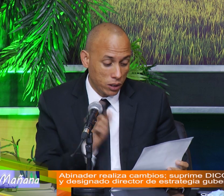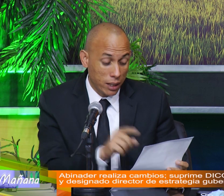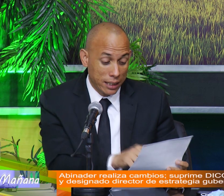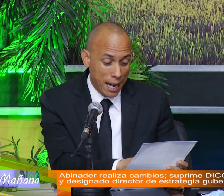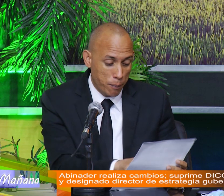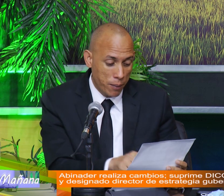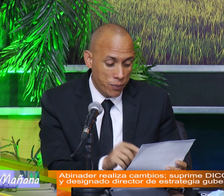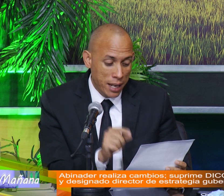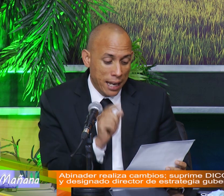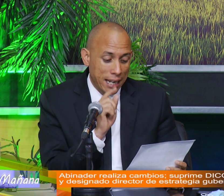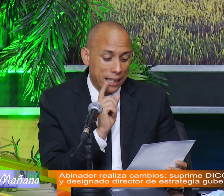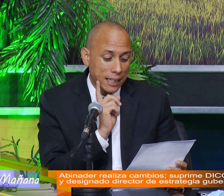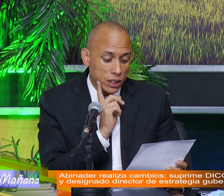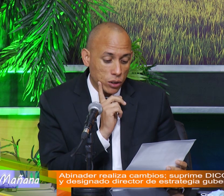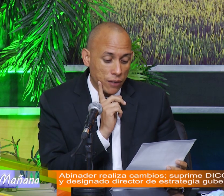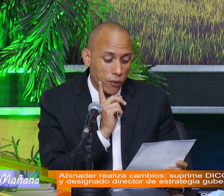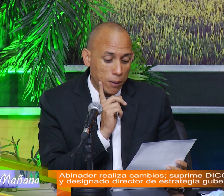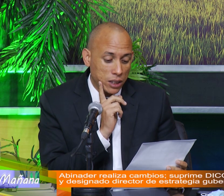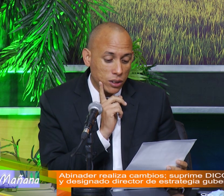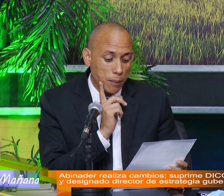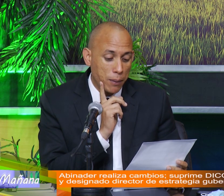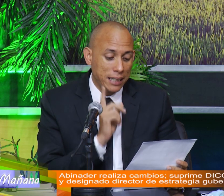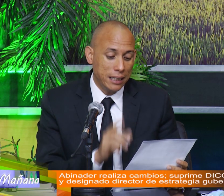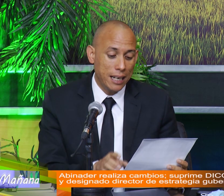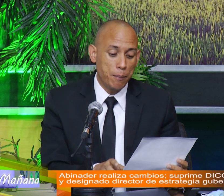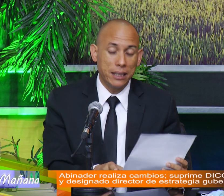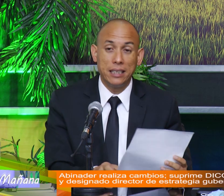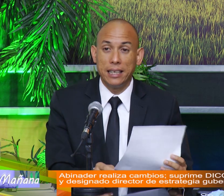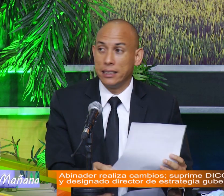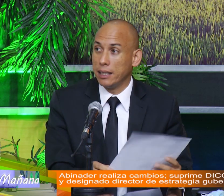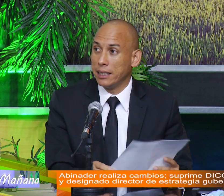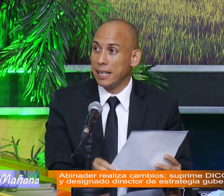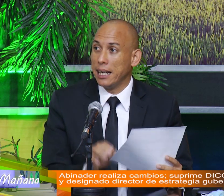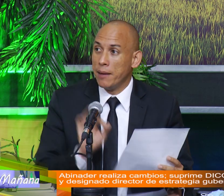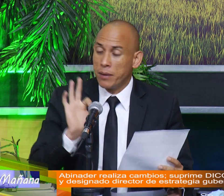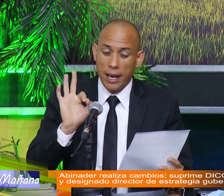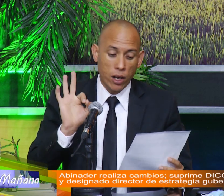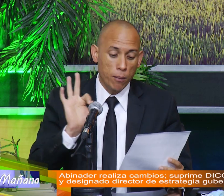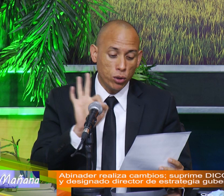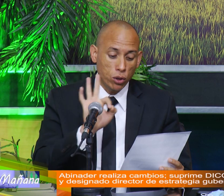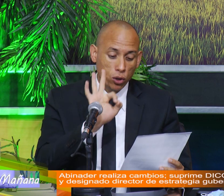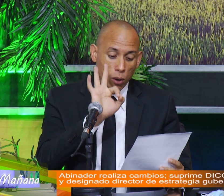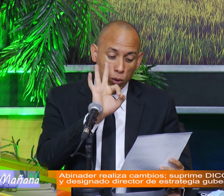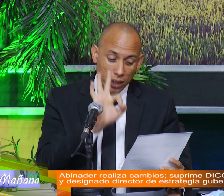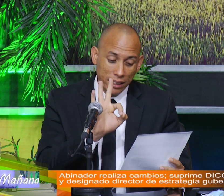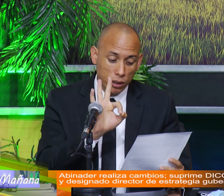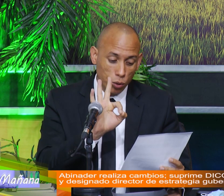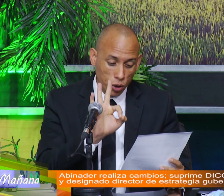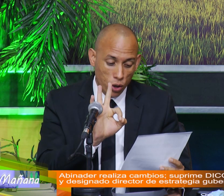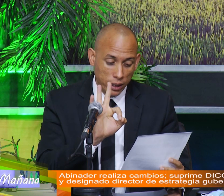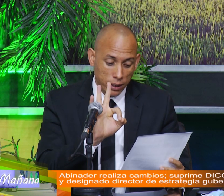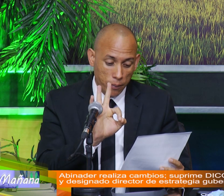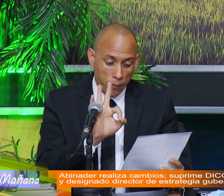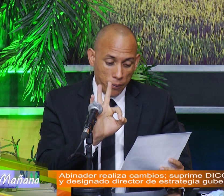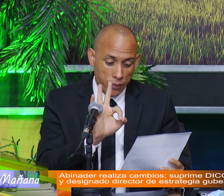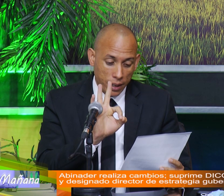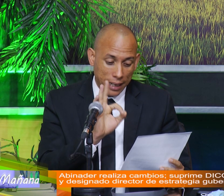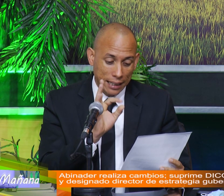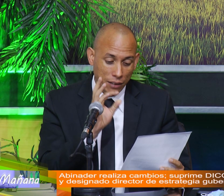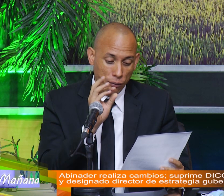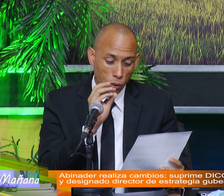y programación el día p y la dirección de información de prensa de la presidencia sé cómo son como tres instituciones